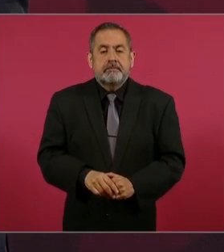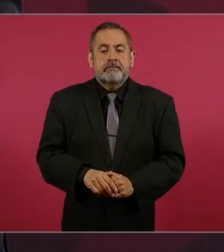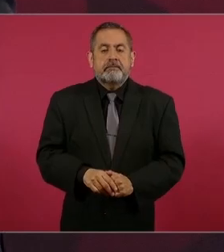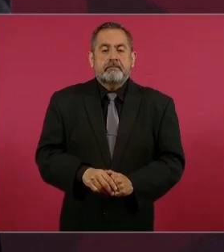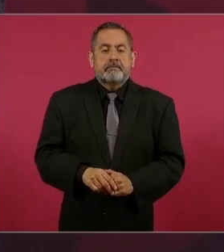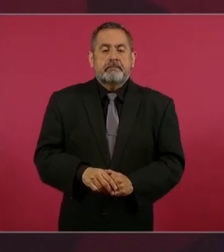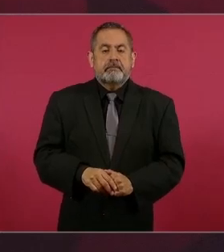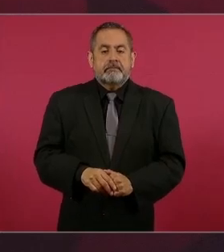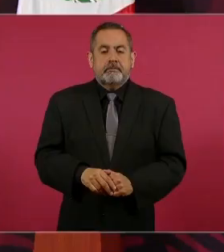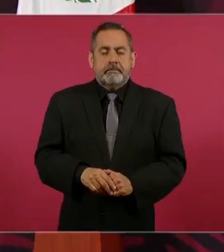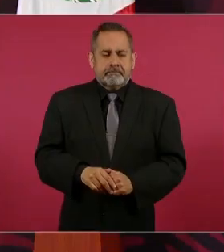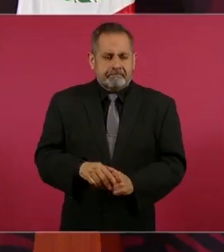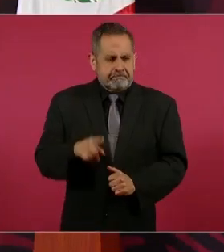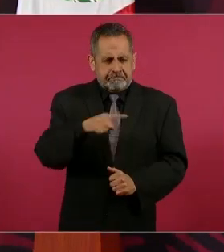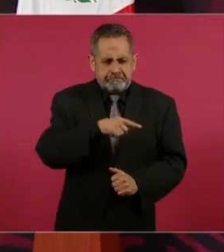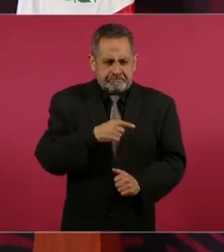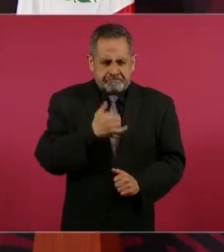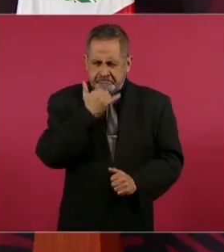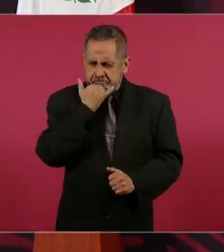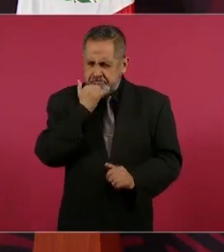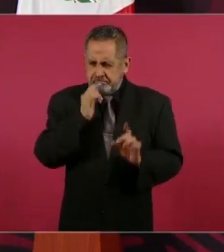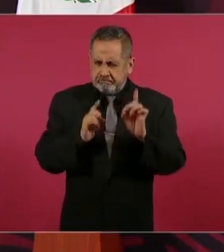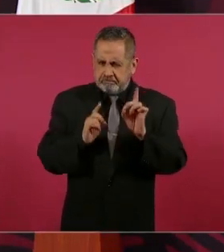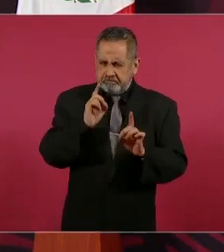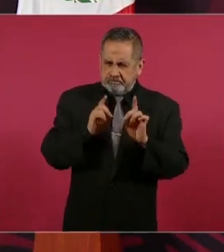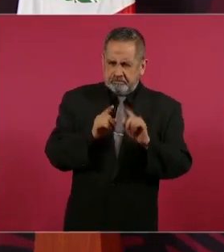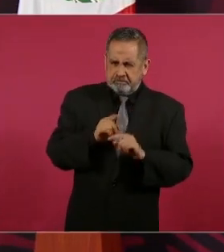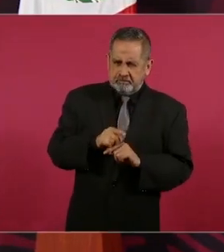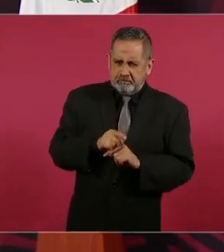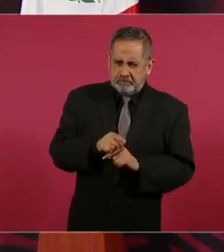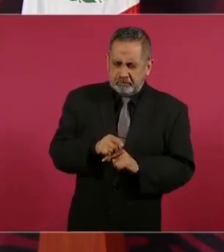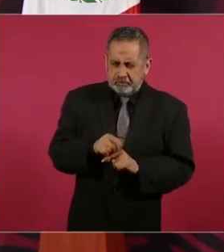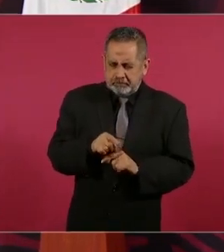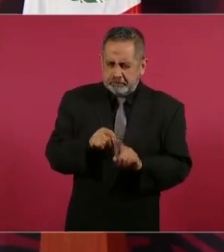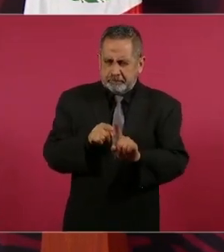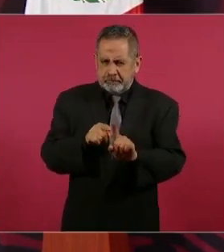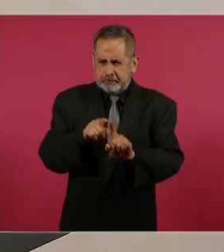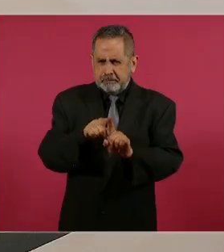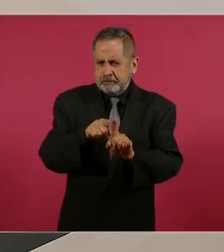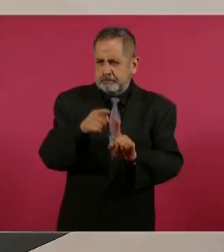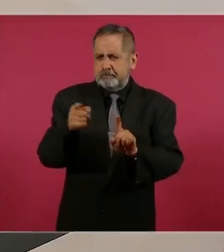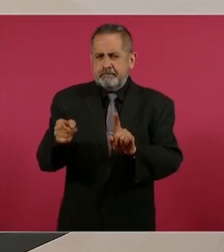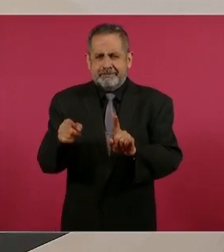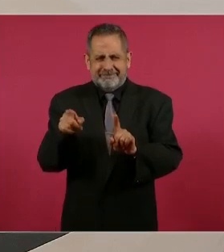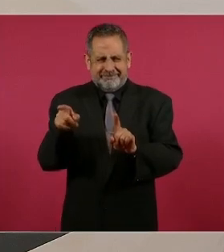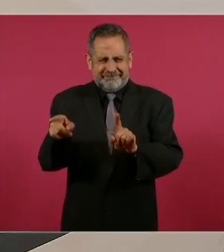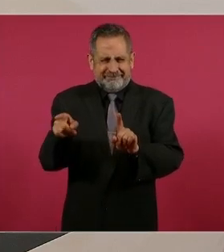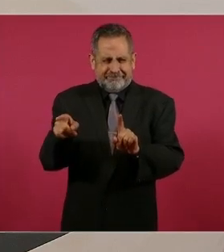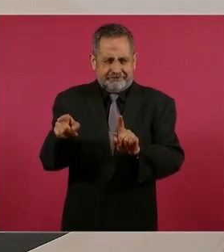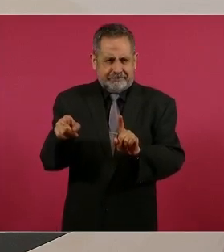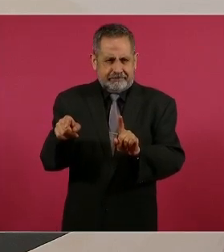se sospecha de una persona del CISEN